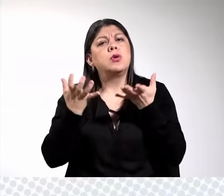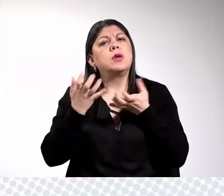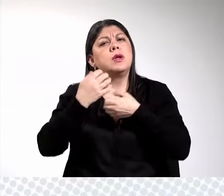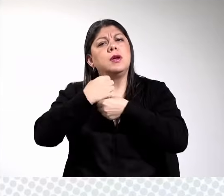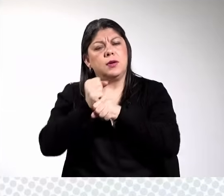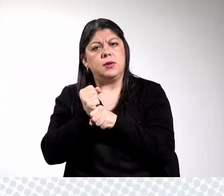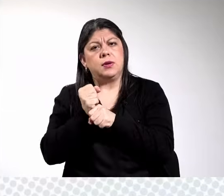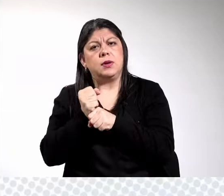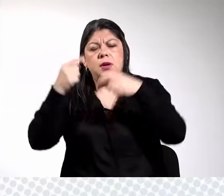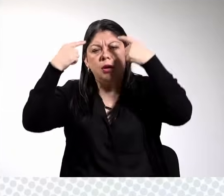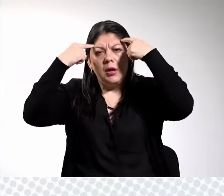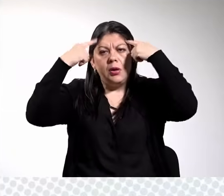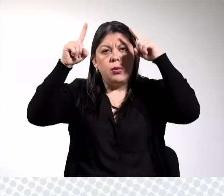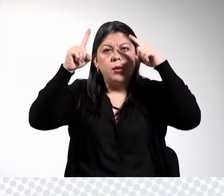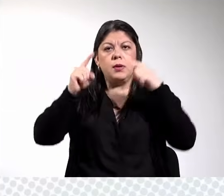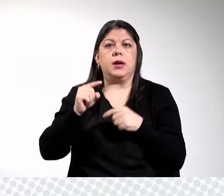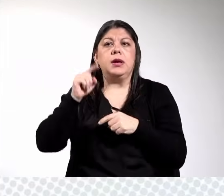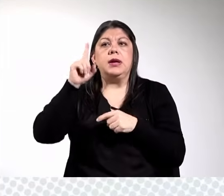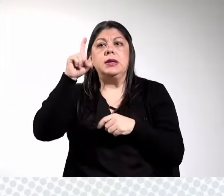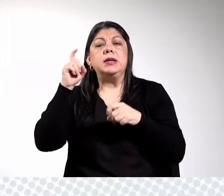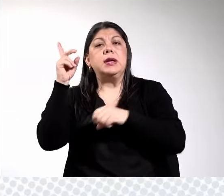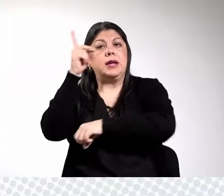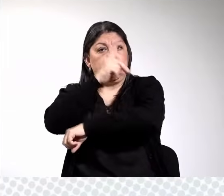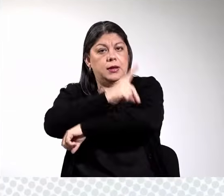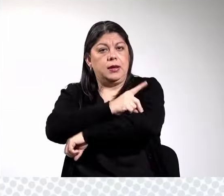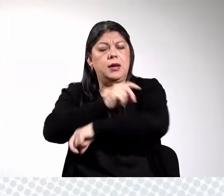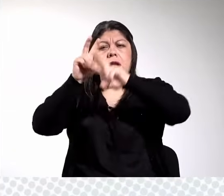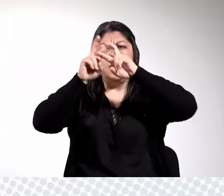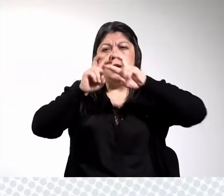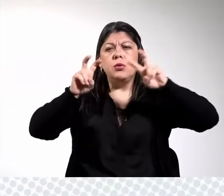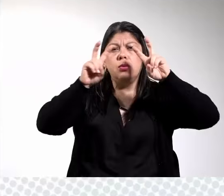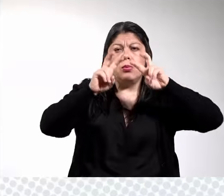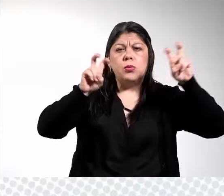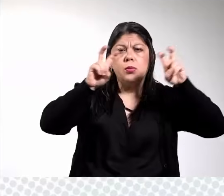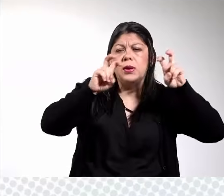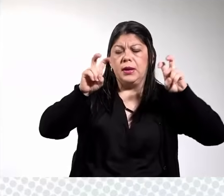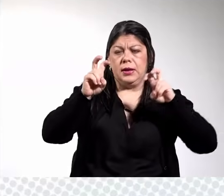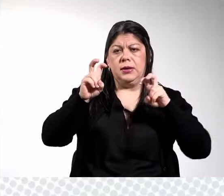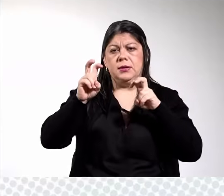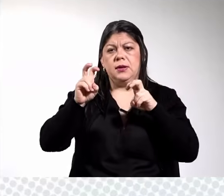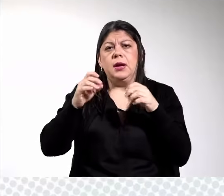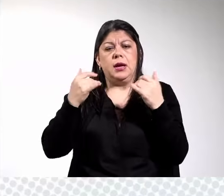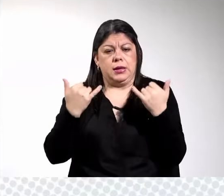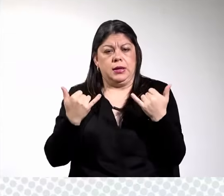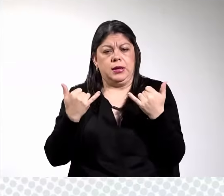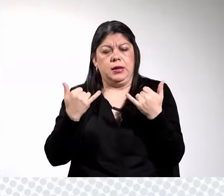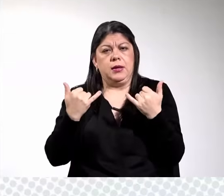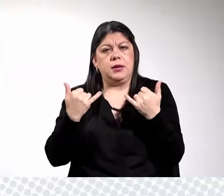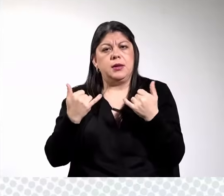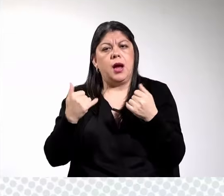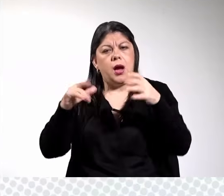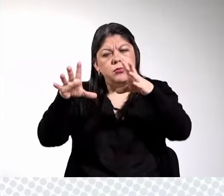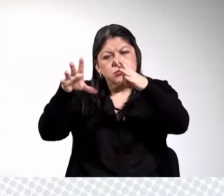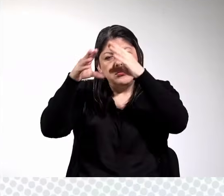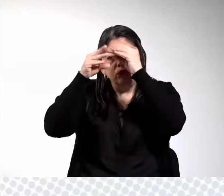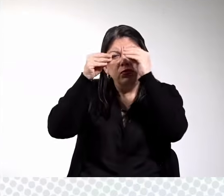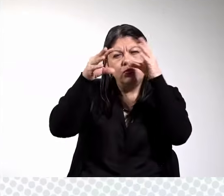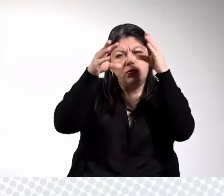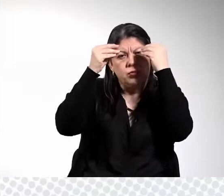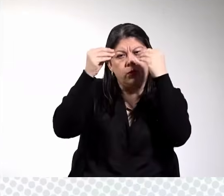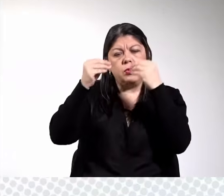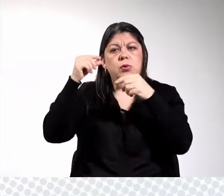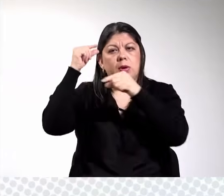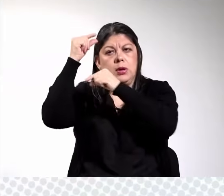es llegar en los primeros 100 días y hacer este análisis, que de todas formas ya se tiene mucha información, el estado